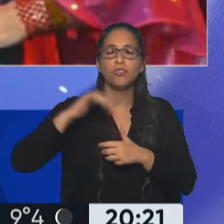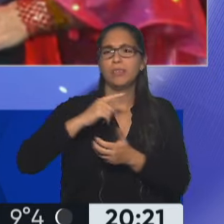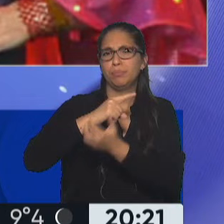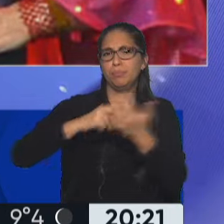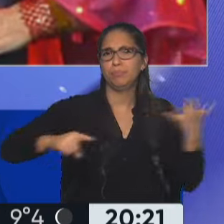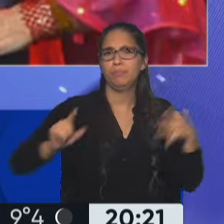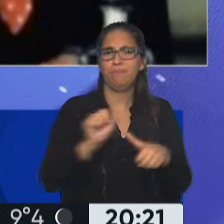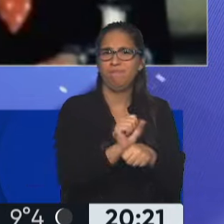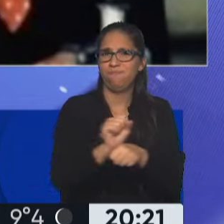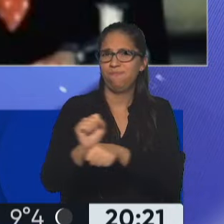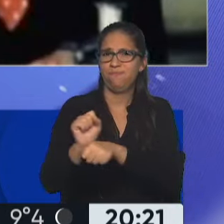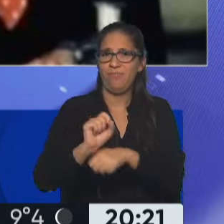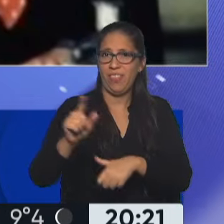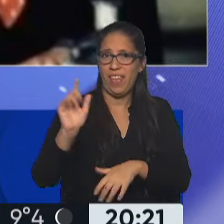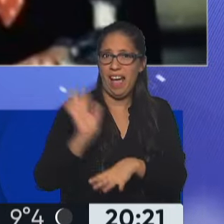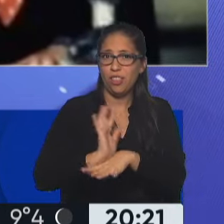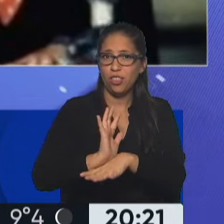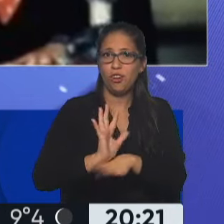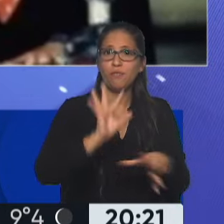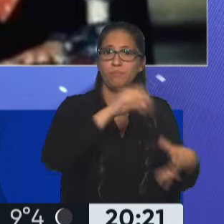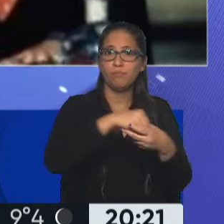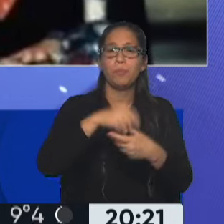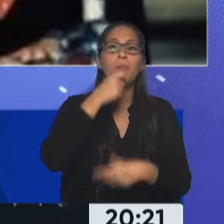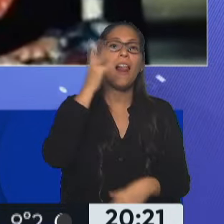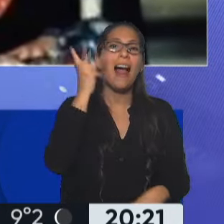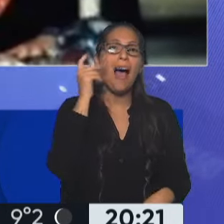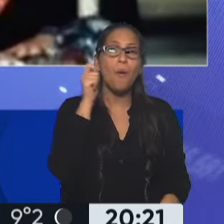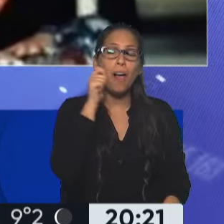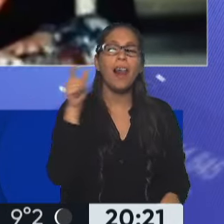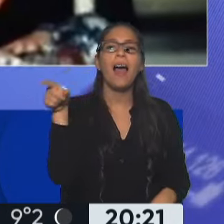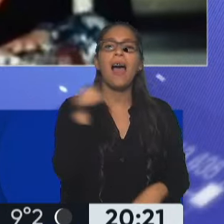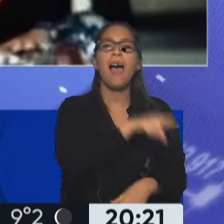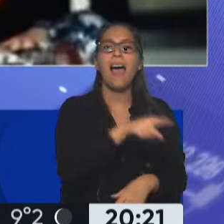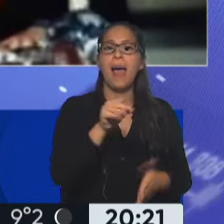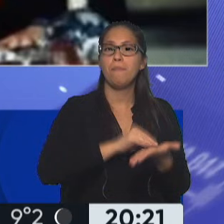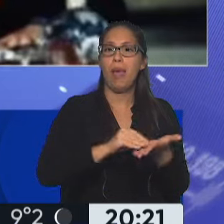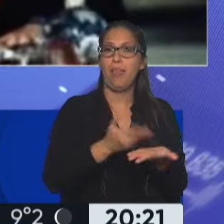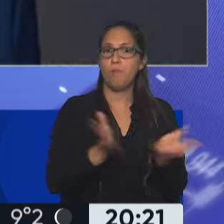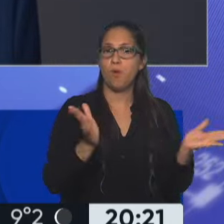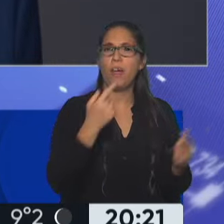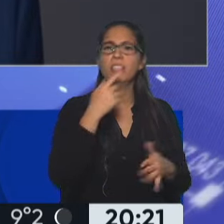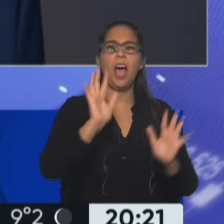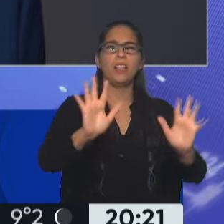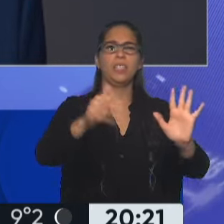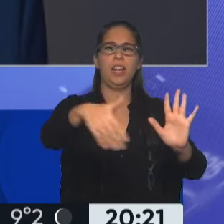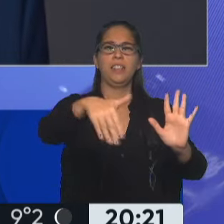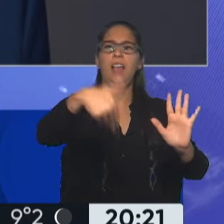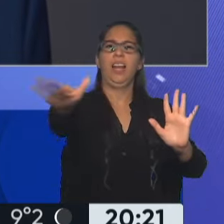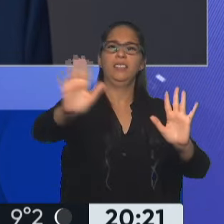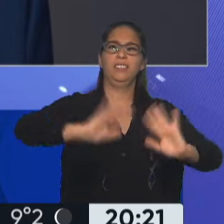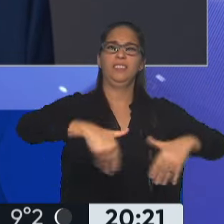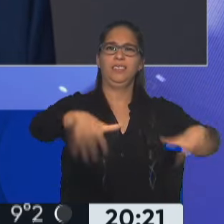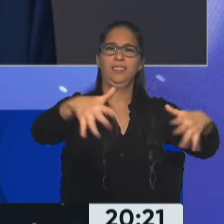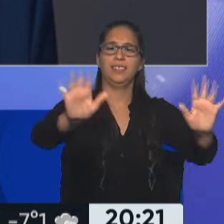personajes emblemáticos de Antonio Gasalla, como la abuela, como la empleada pública que decía atrás, atrás, vayan para atrás.